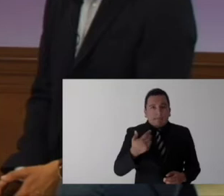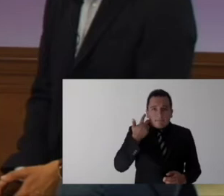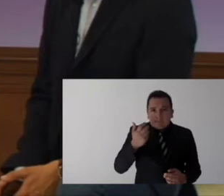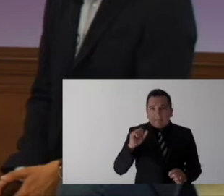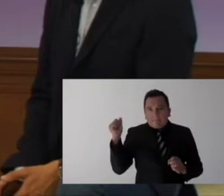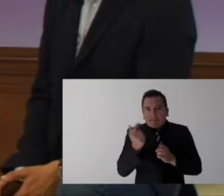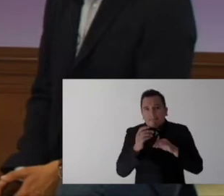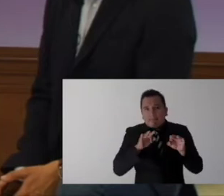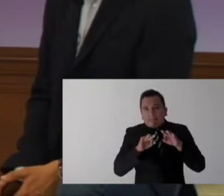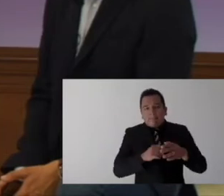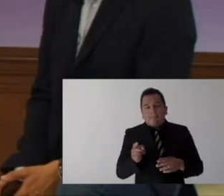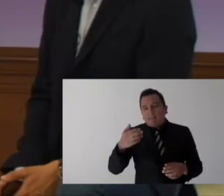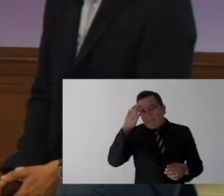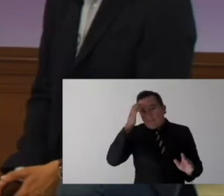hacen.